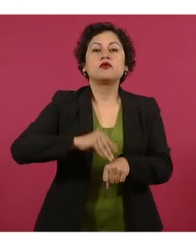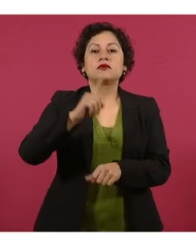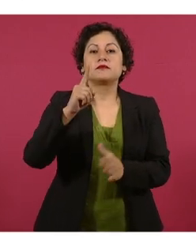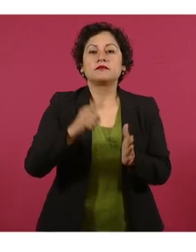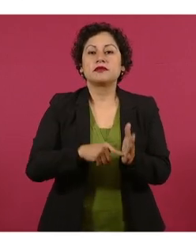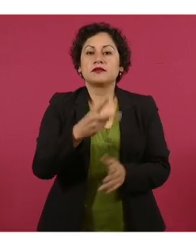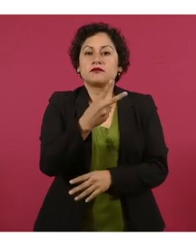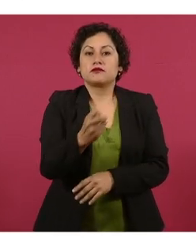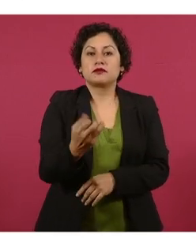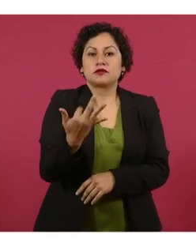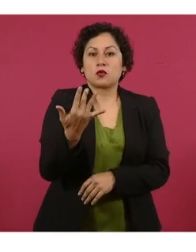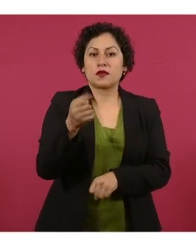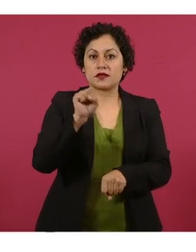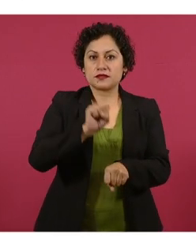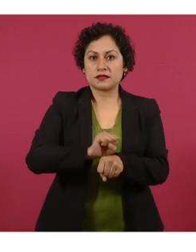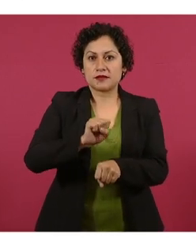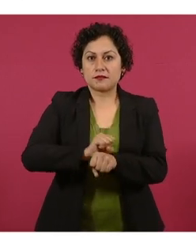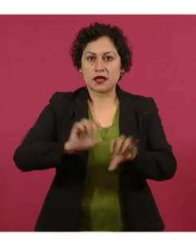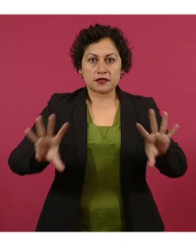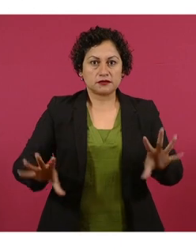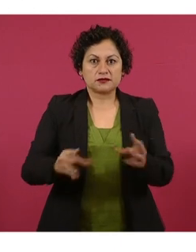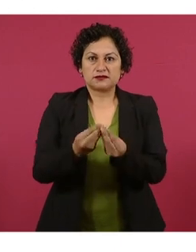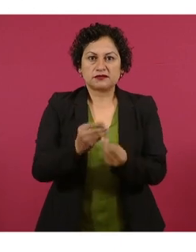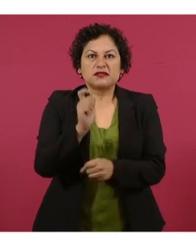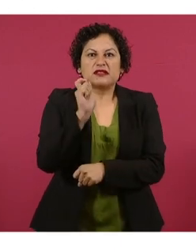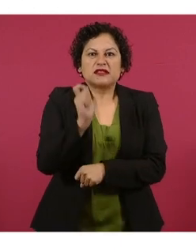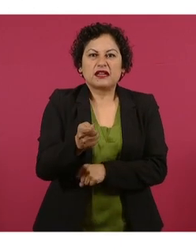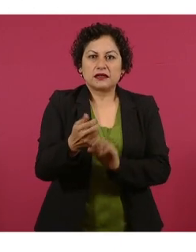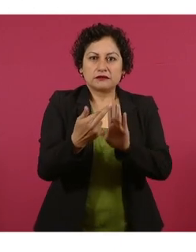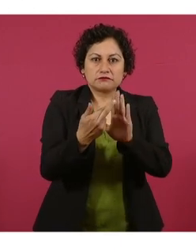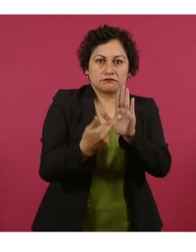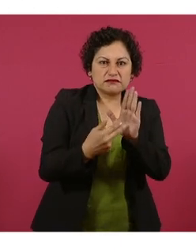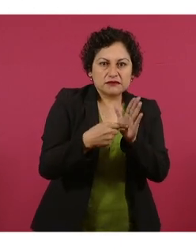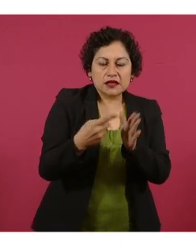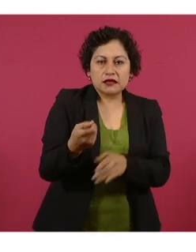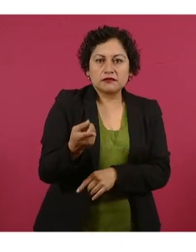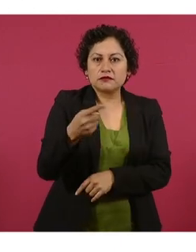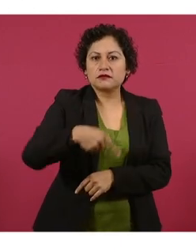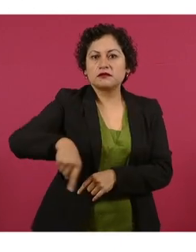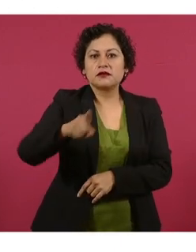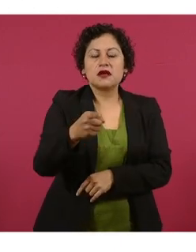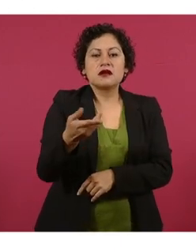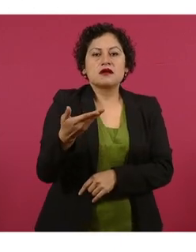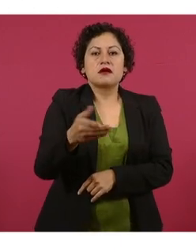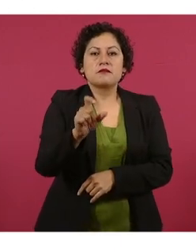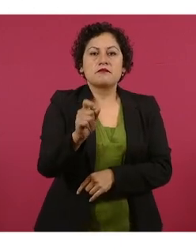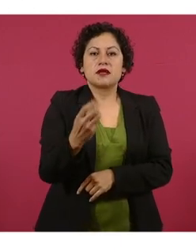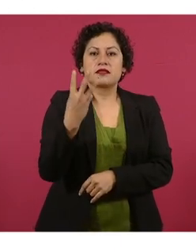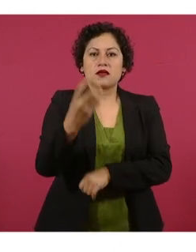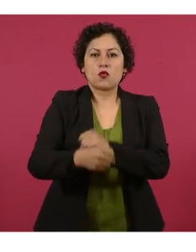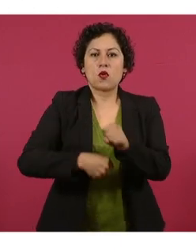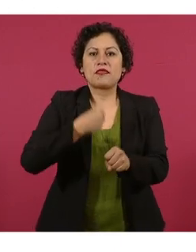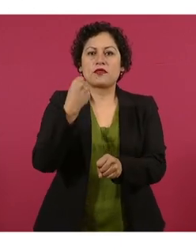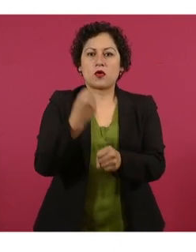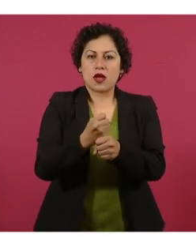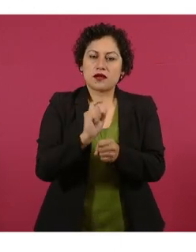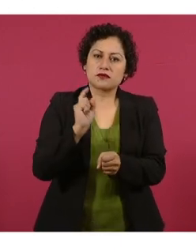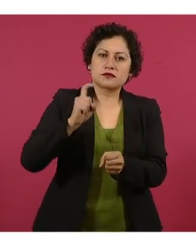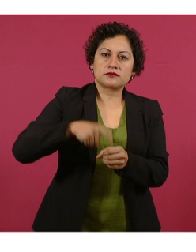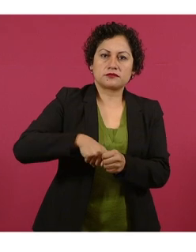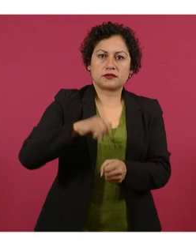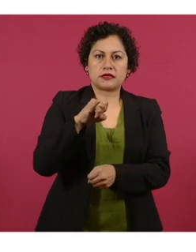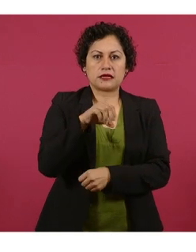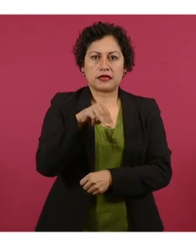1,250 semanas, es decir, se tenía que contar con 24 años de cotización en